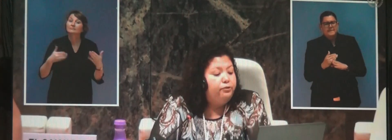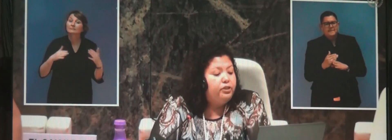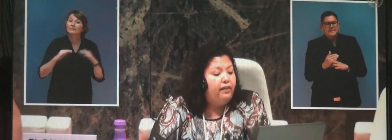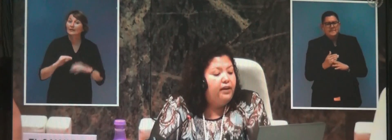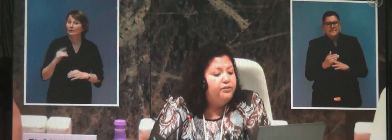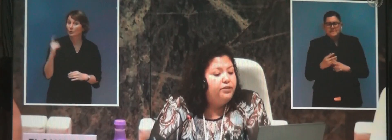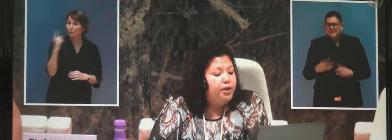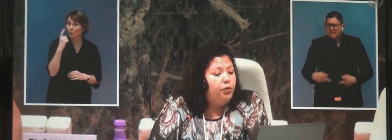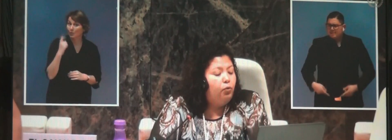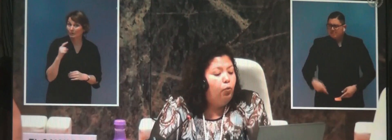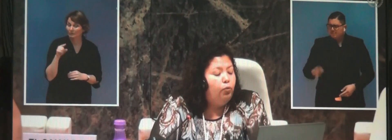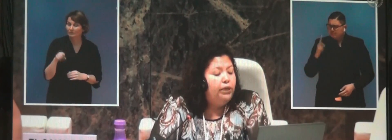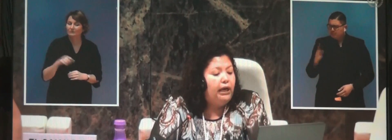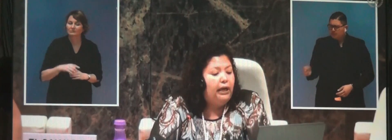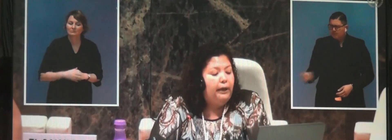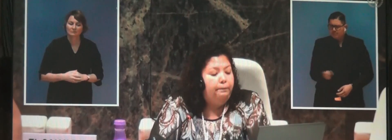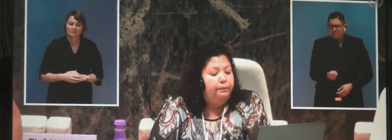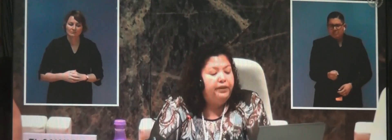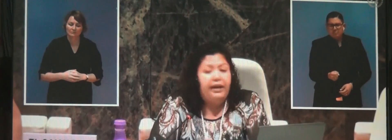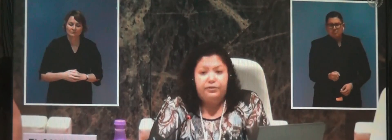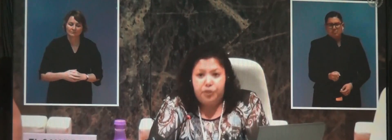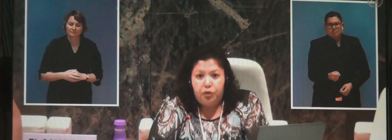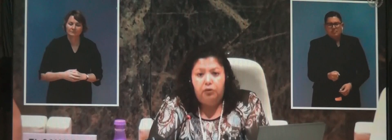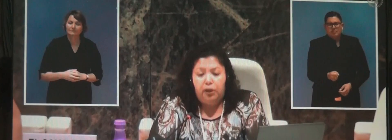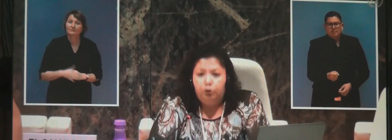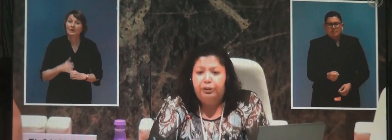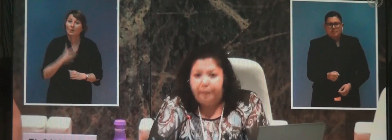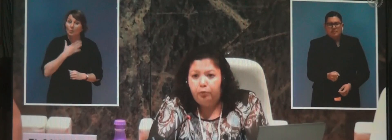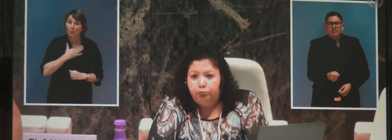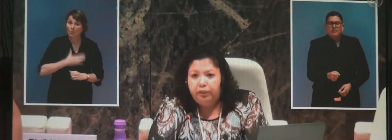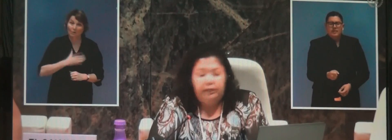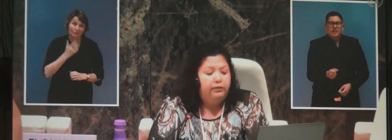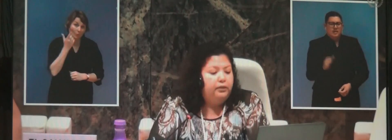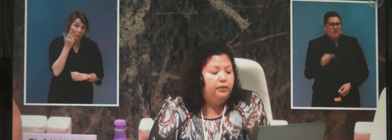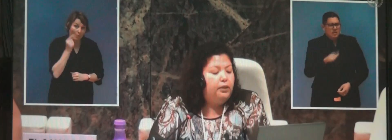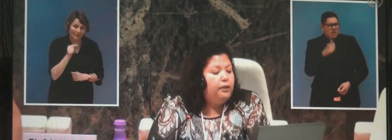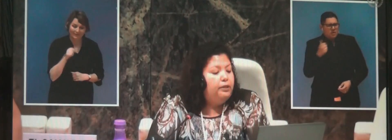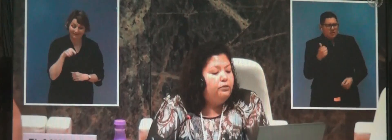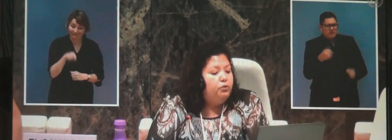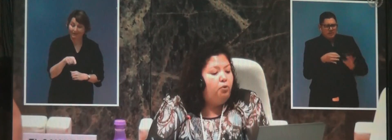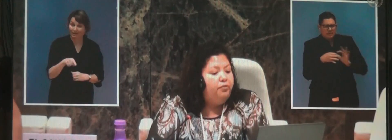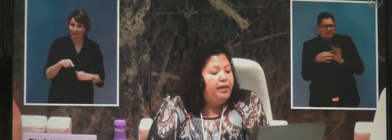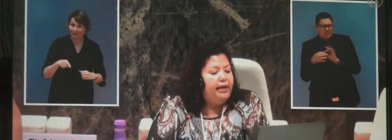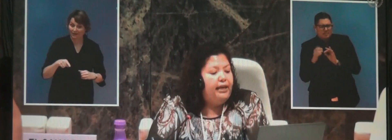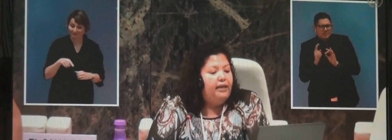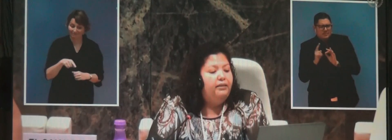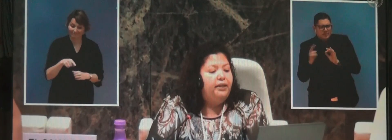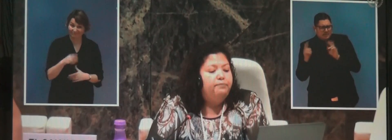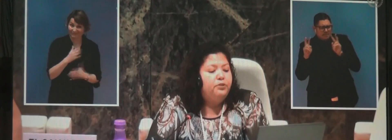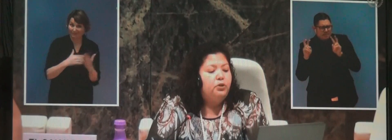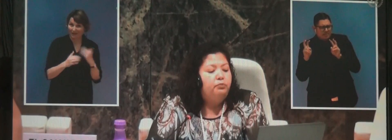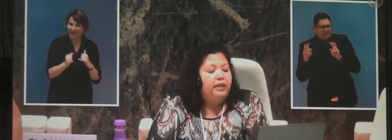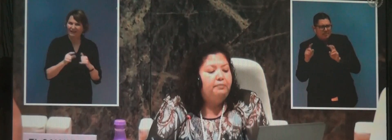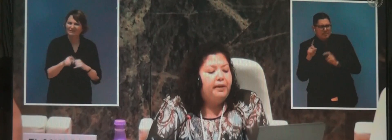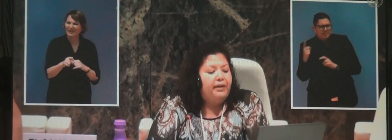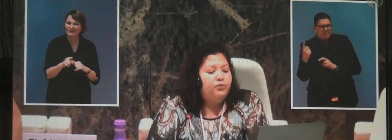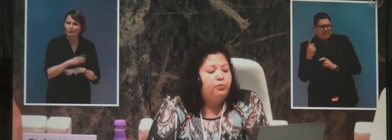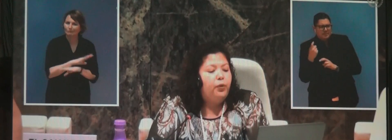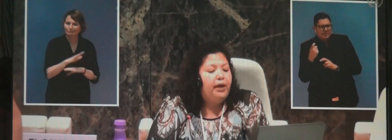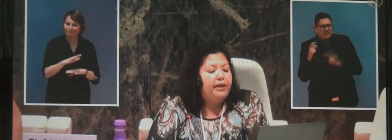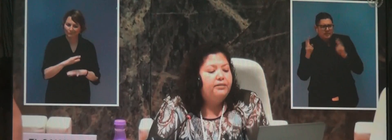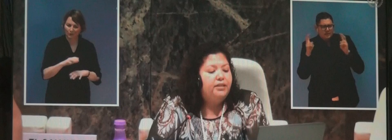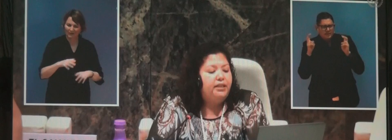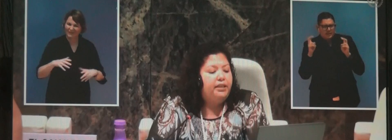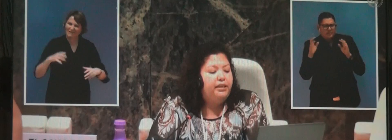esterilización forzada, hicieron una relación en otra pregunta sobre la interrupción del embarazo